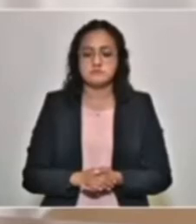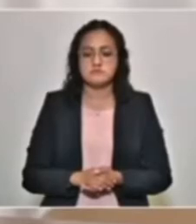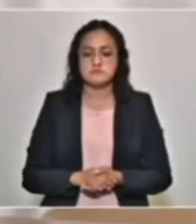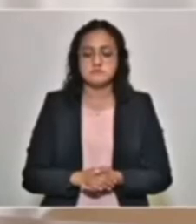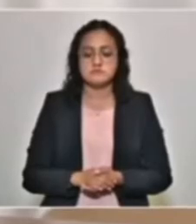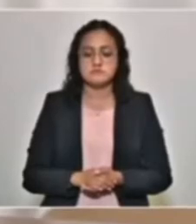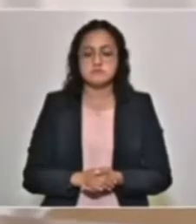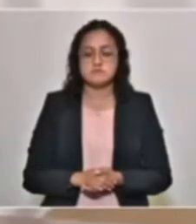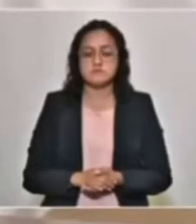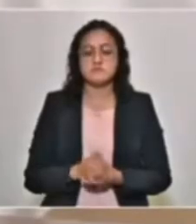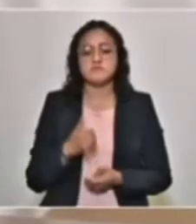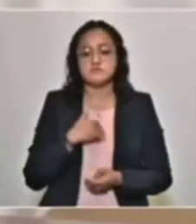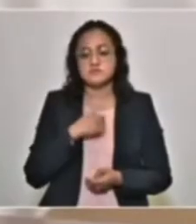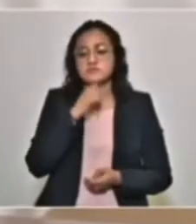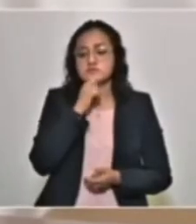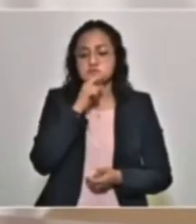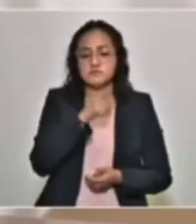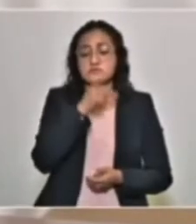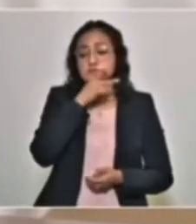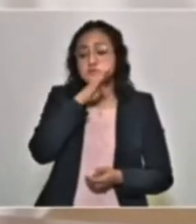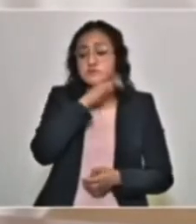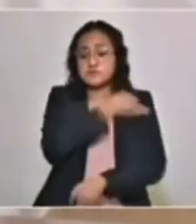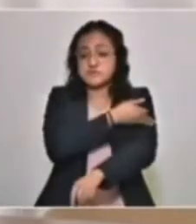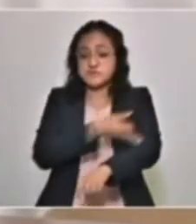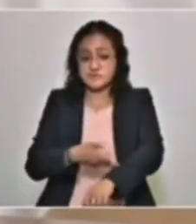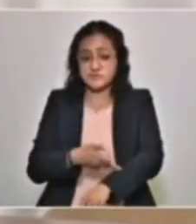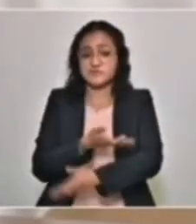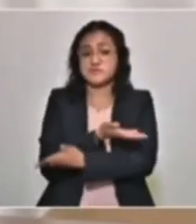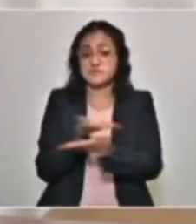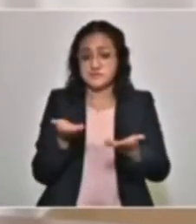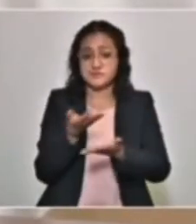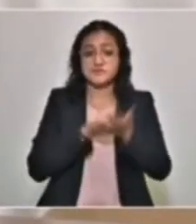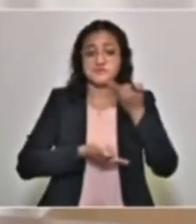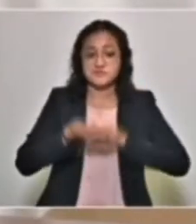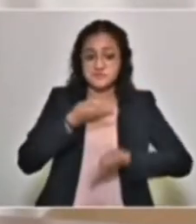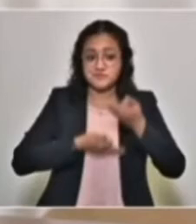Yo llamo a los padres de familia